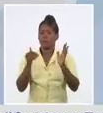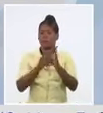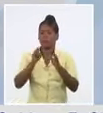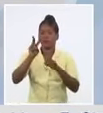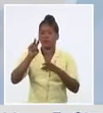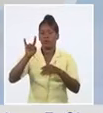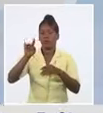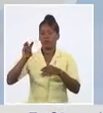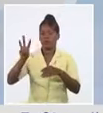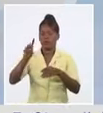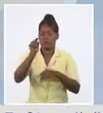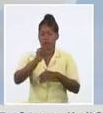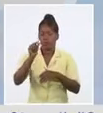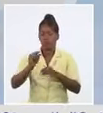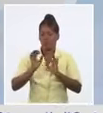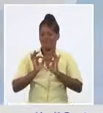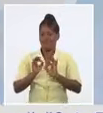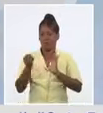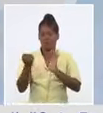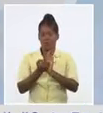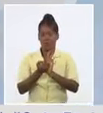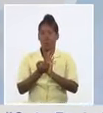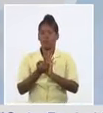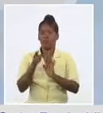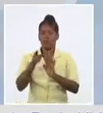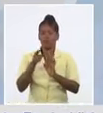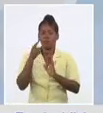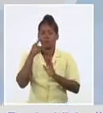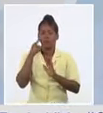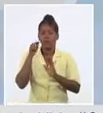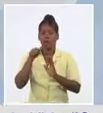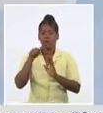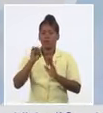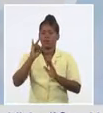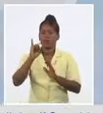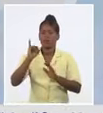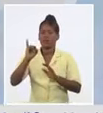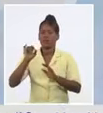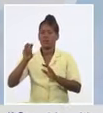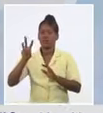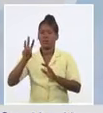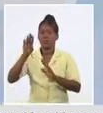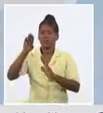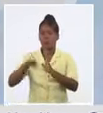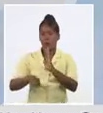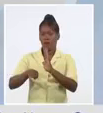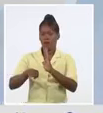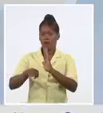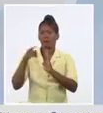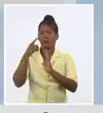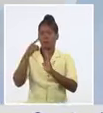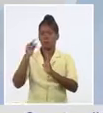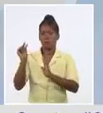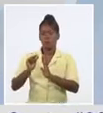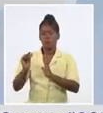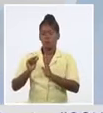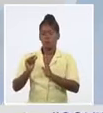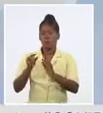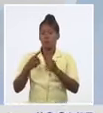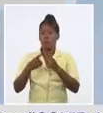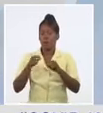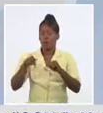22.293. Estamos hablando de 763 menos que el día de ayer. Y vamos a